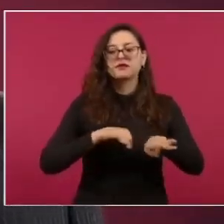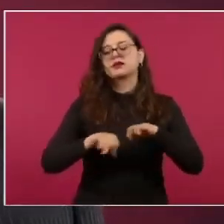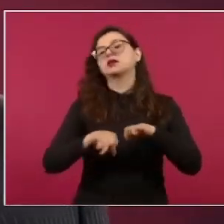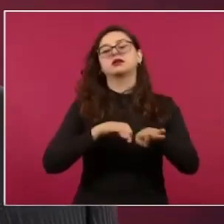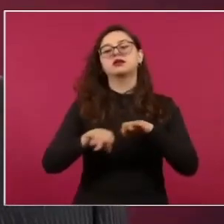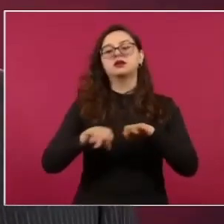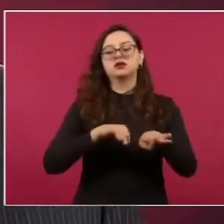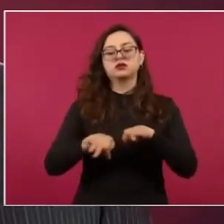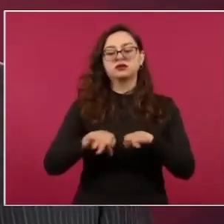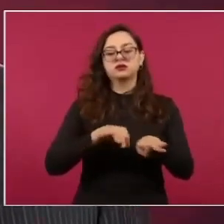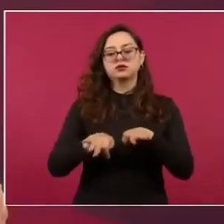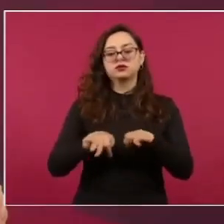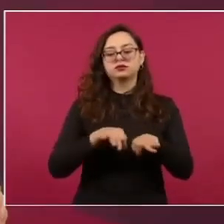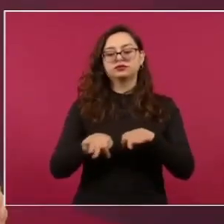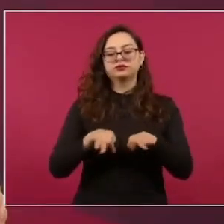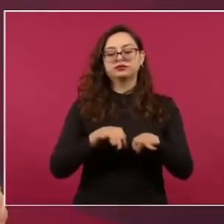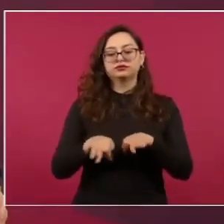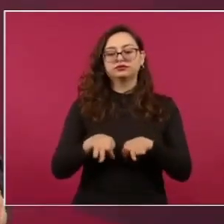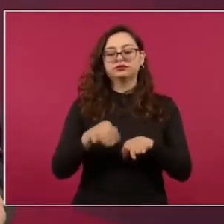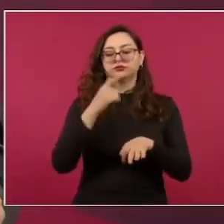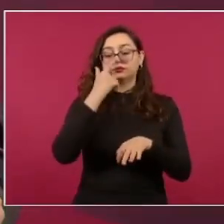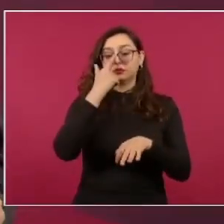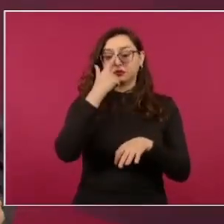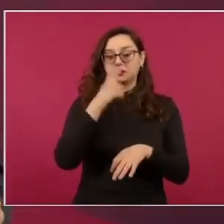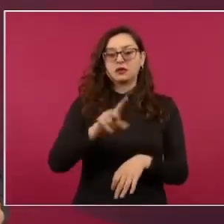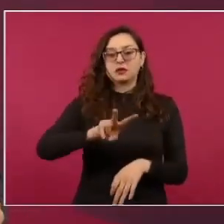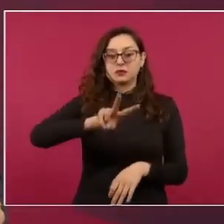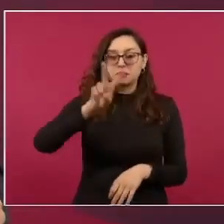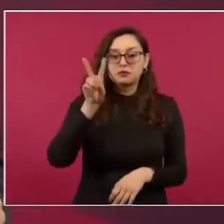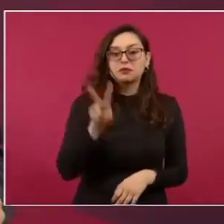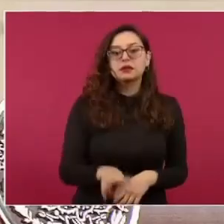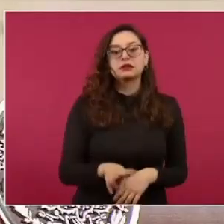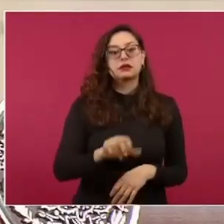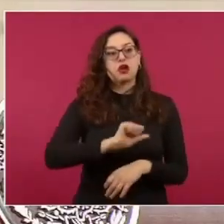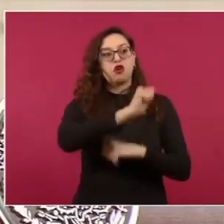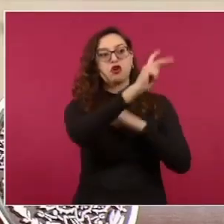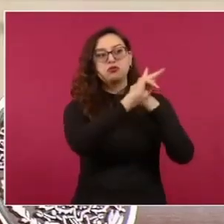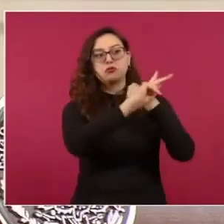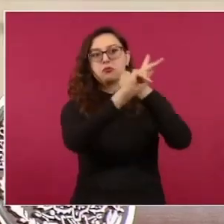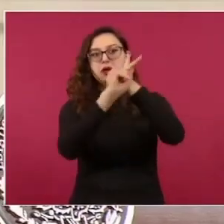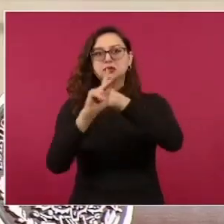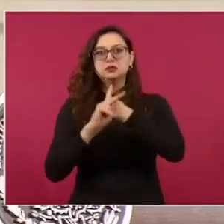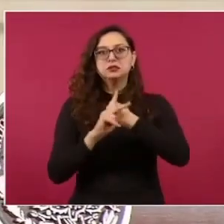Es el pueblo de México uno de los pueblos más trabajadores del mundo,